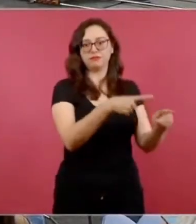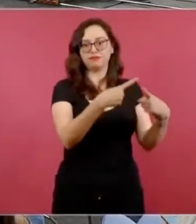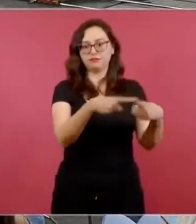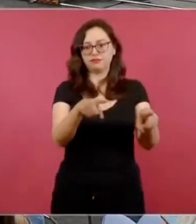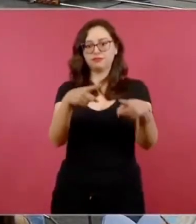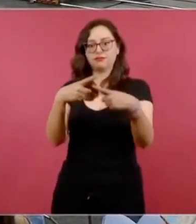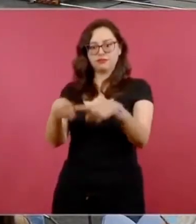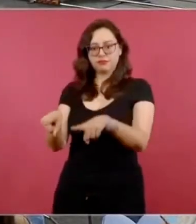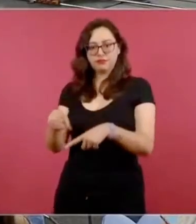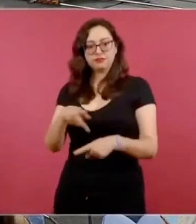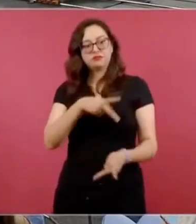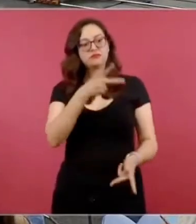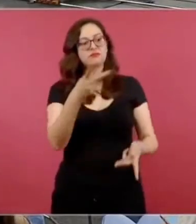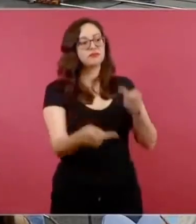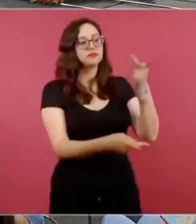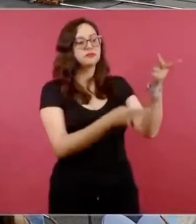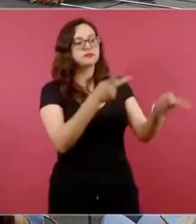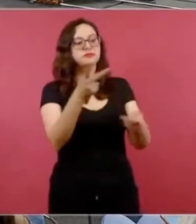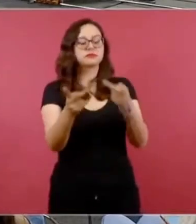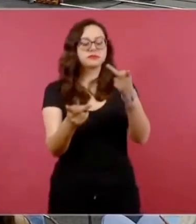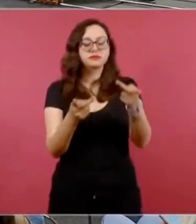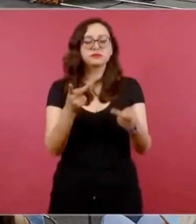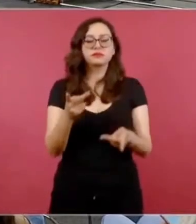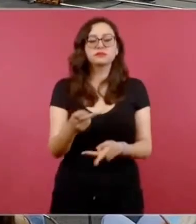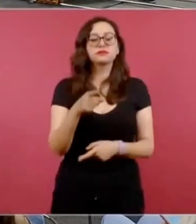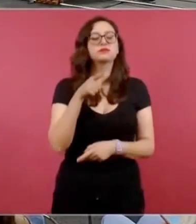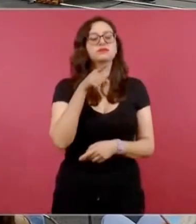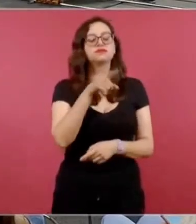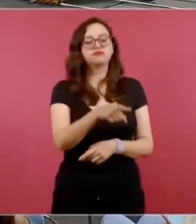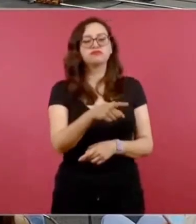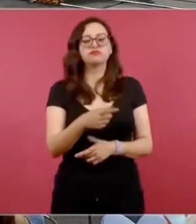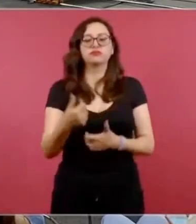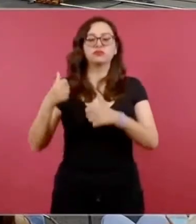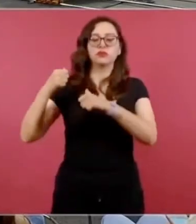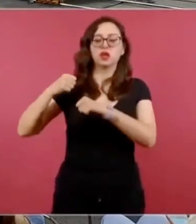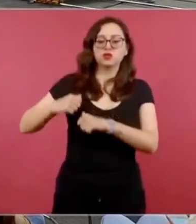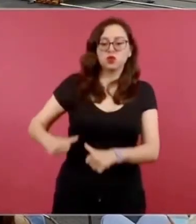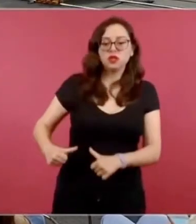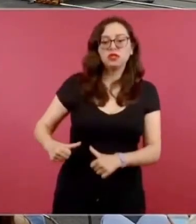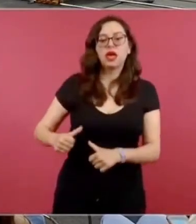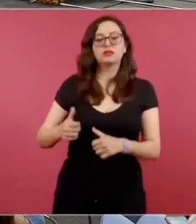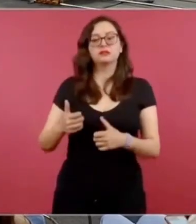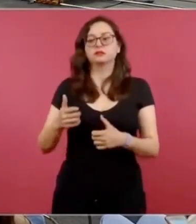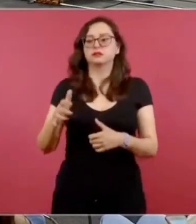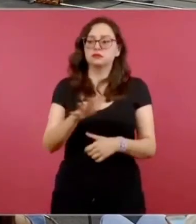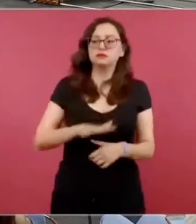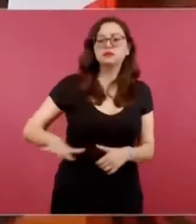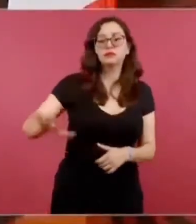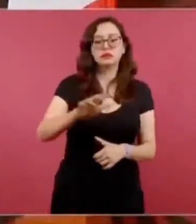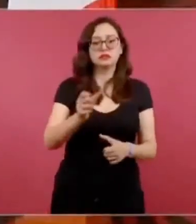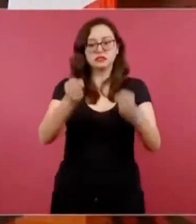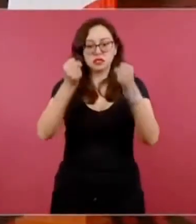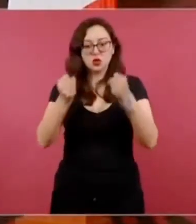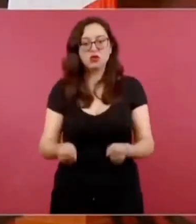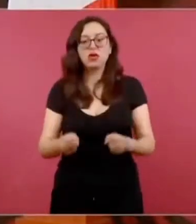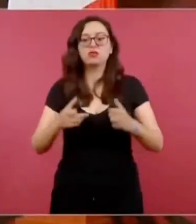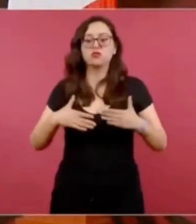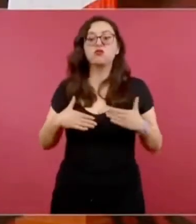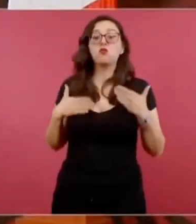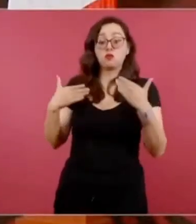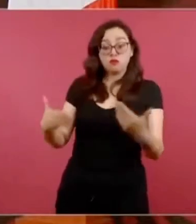Confianza social en autoridades a cargo de seguridad pública. Miren,